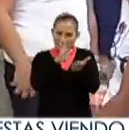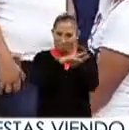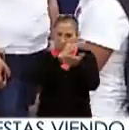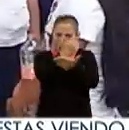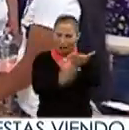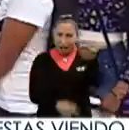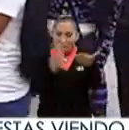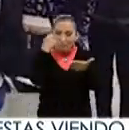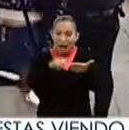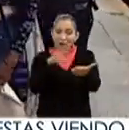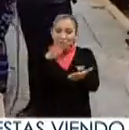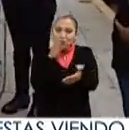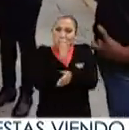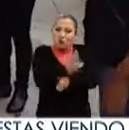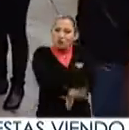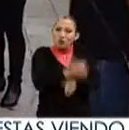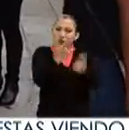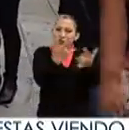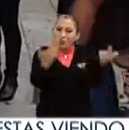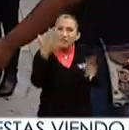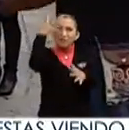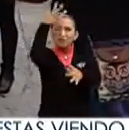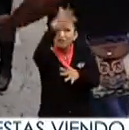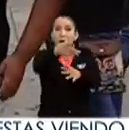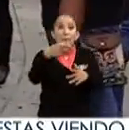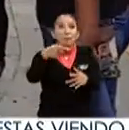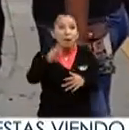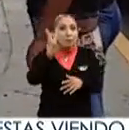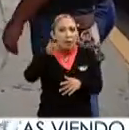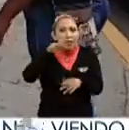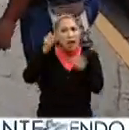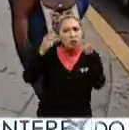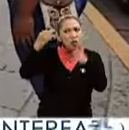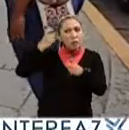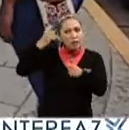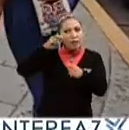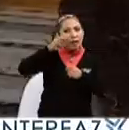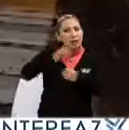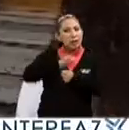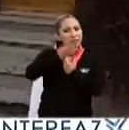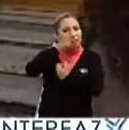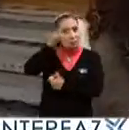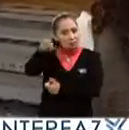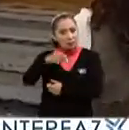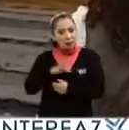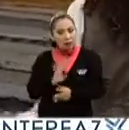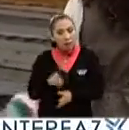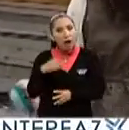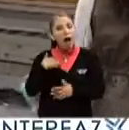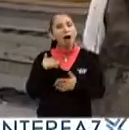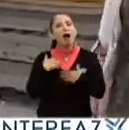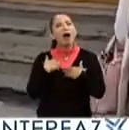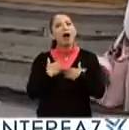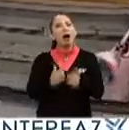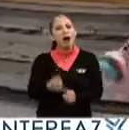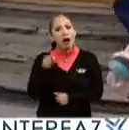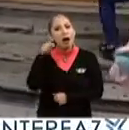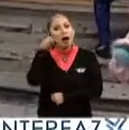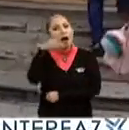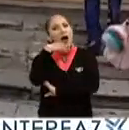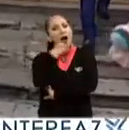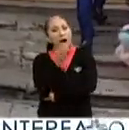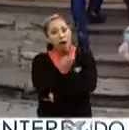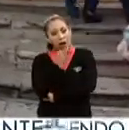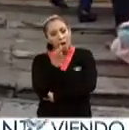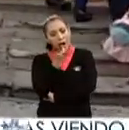textos para darles permanencia. Sin embargo, varios ponentes han manifestado aquí, y me han convencido de ello, de que